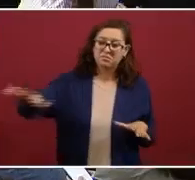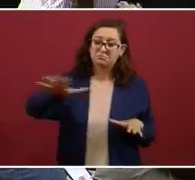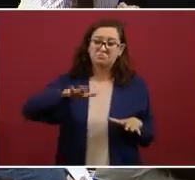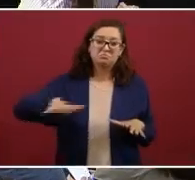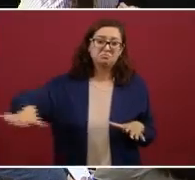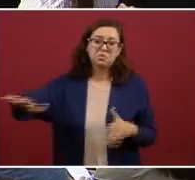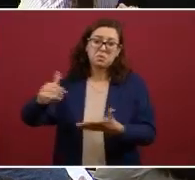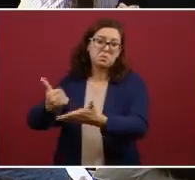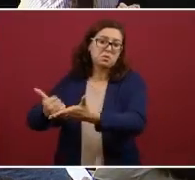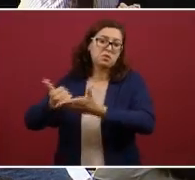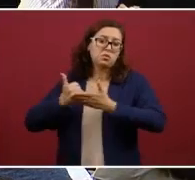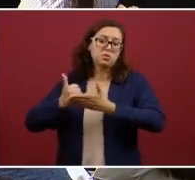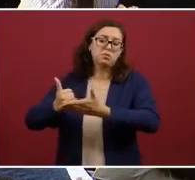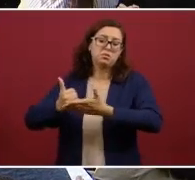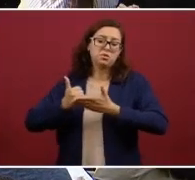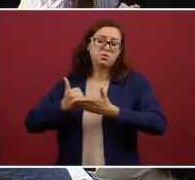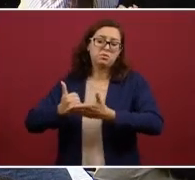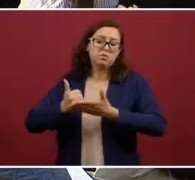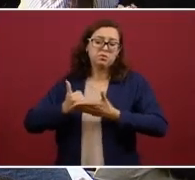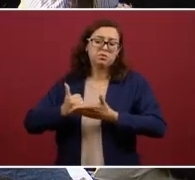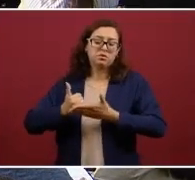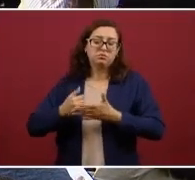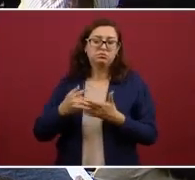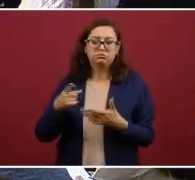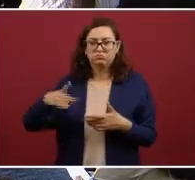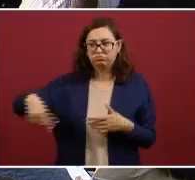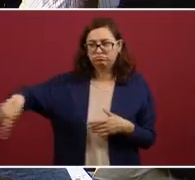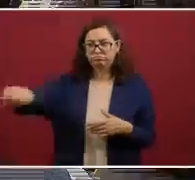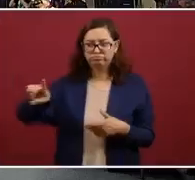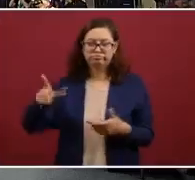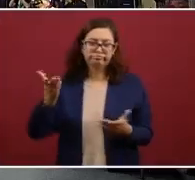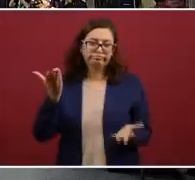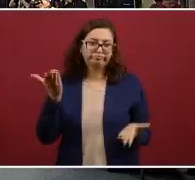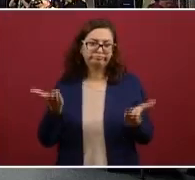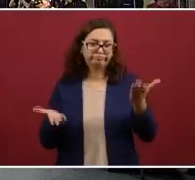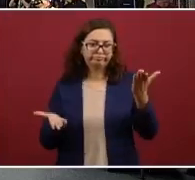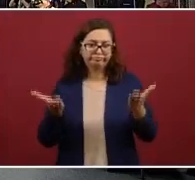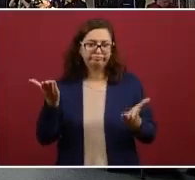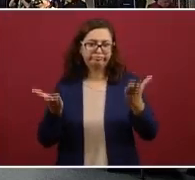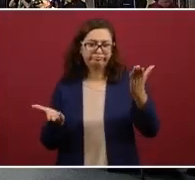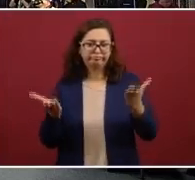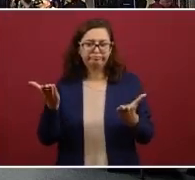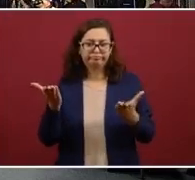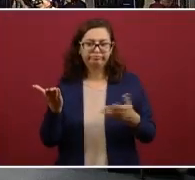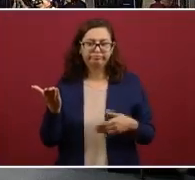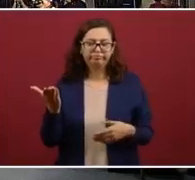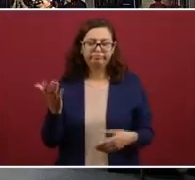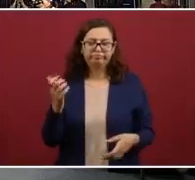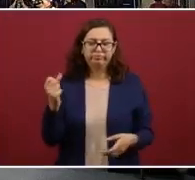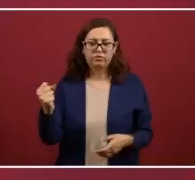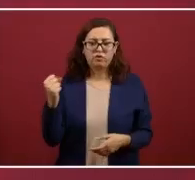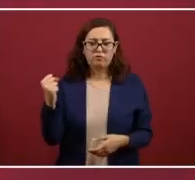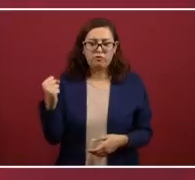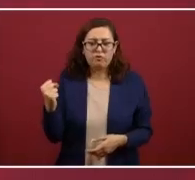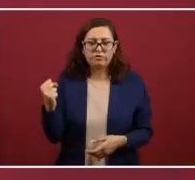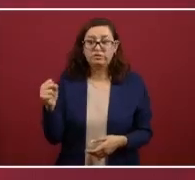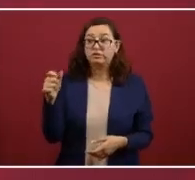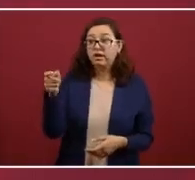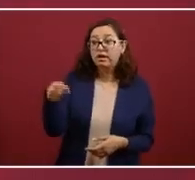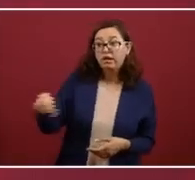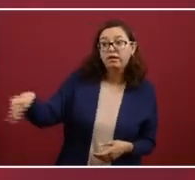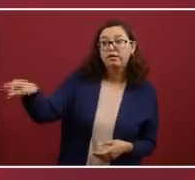ayuda y la que mantiene los equilibrios, la fuerza de la opinión